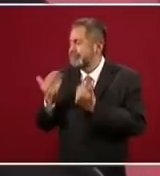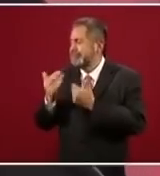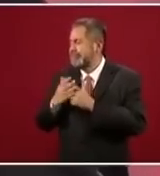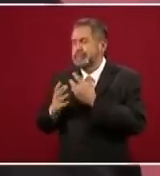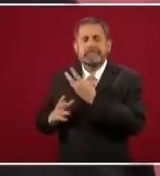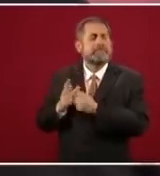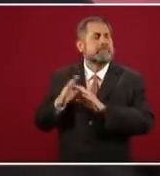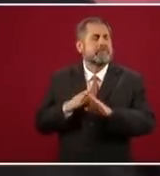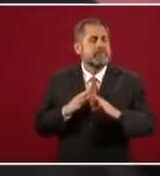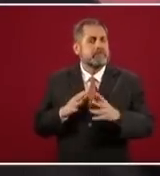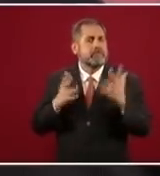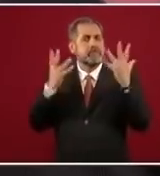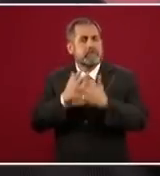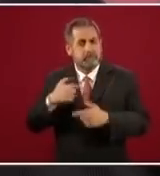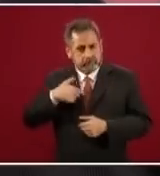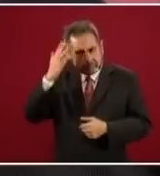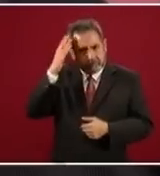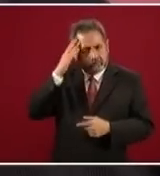de los casos.